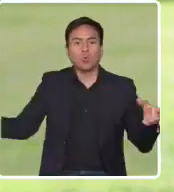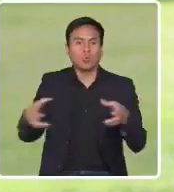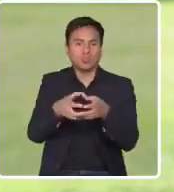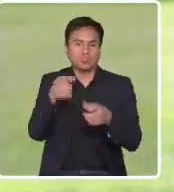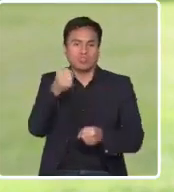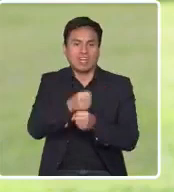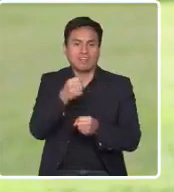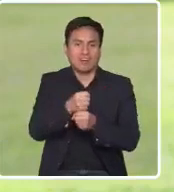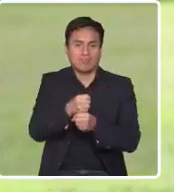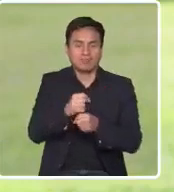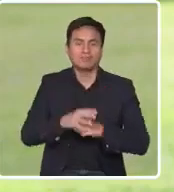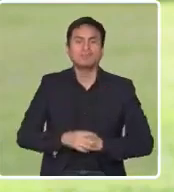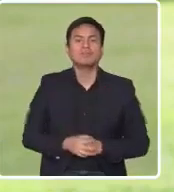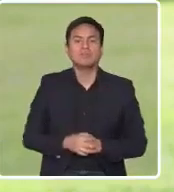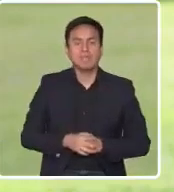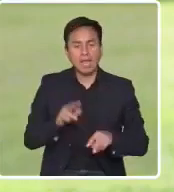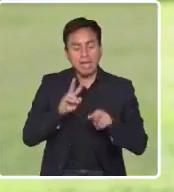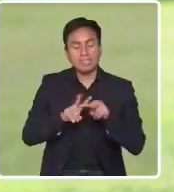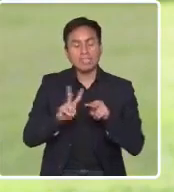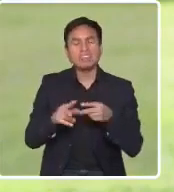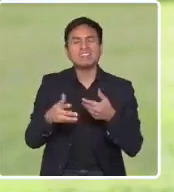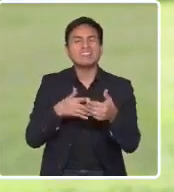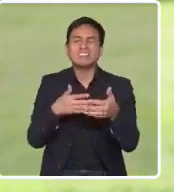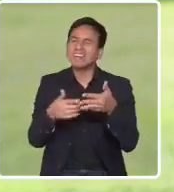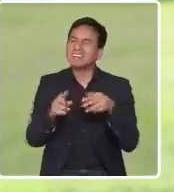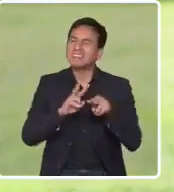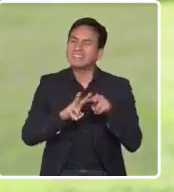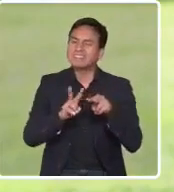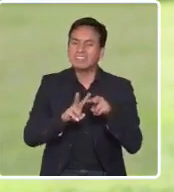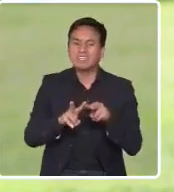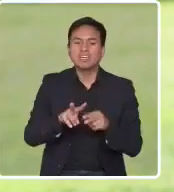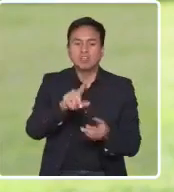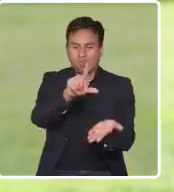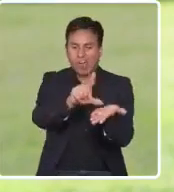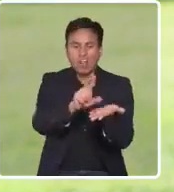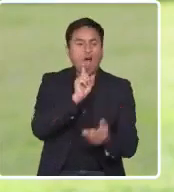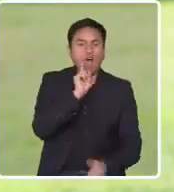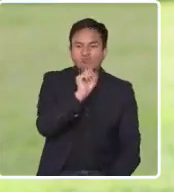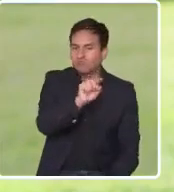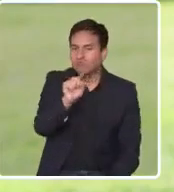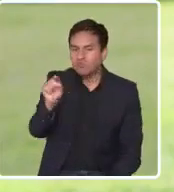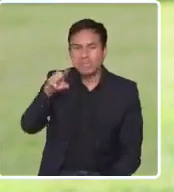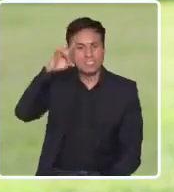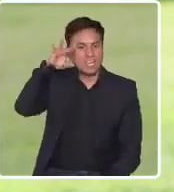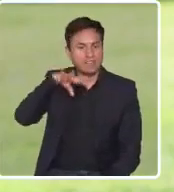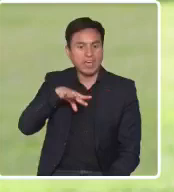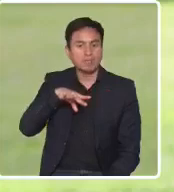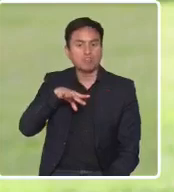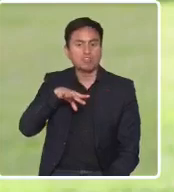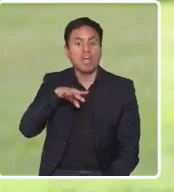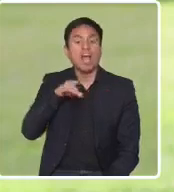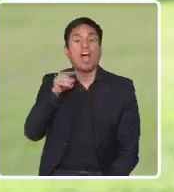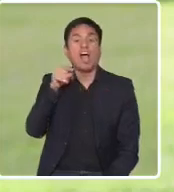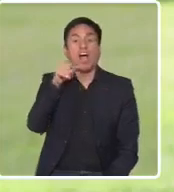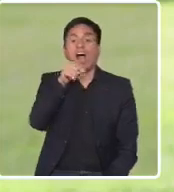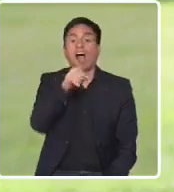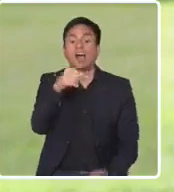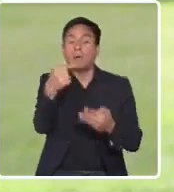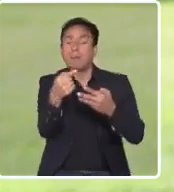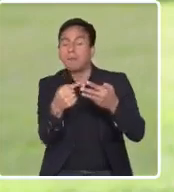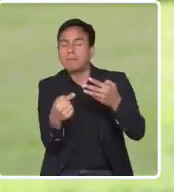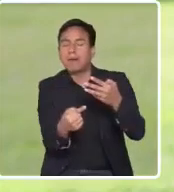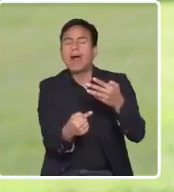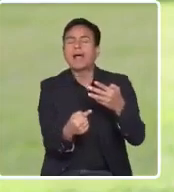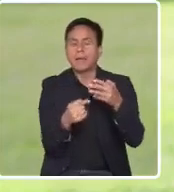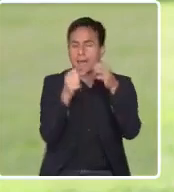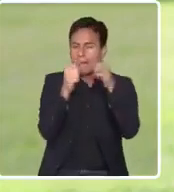hacen este trabajo. Lo vamos a hacer ¿dónde? ¿Dónde están esos lugares, ¿no? Donde sabemos que convergen estos factores que nos